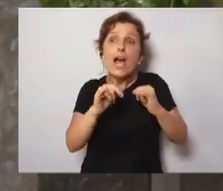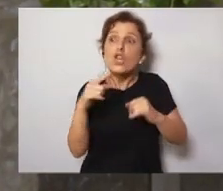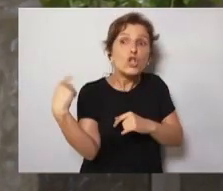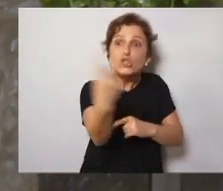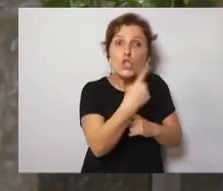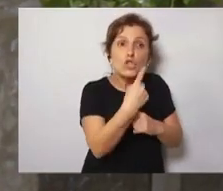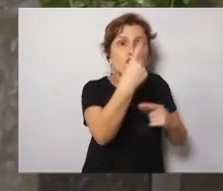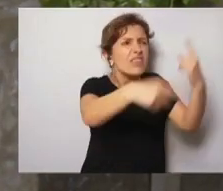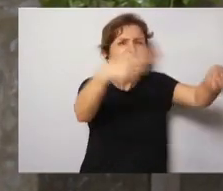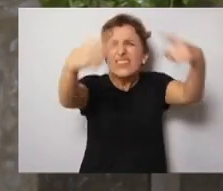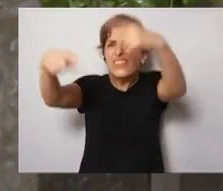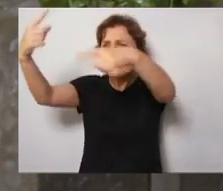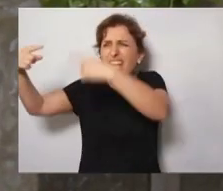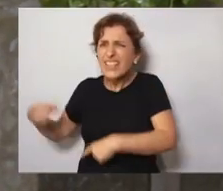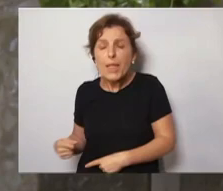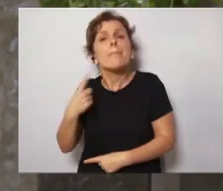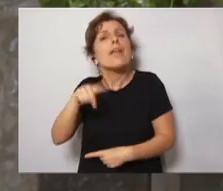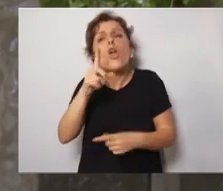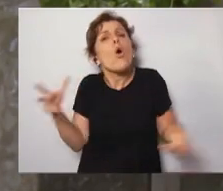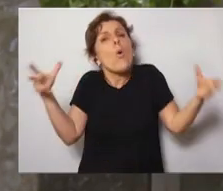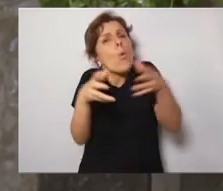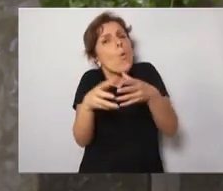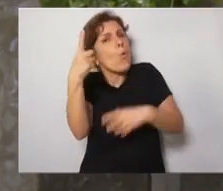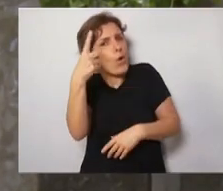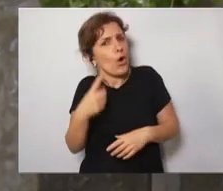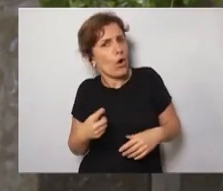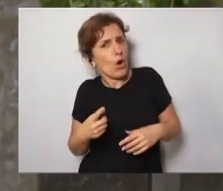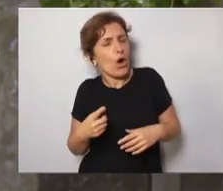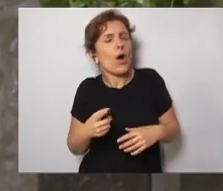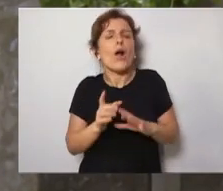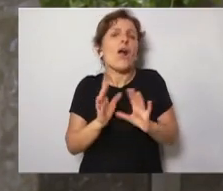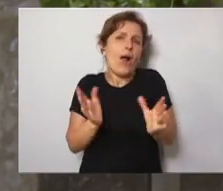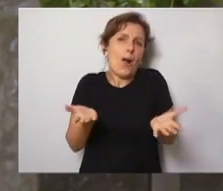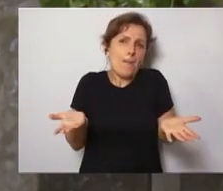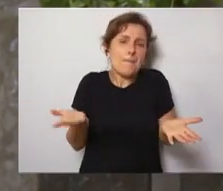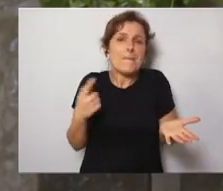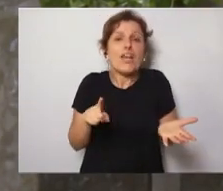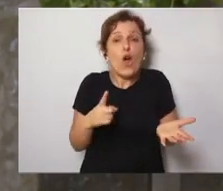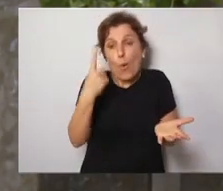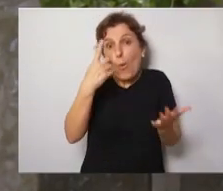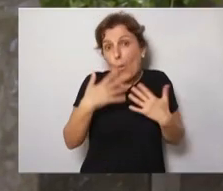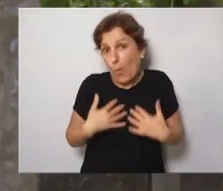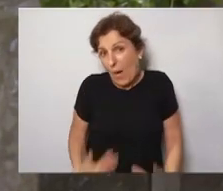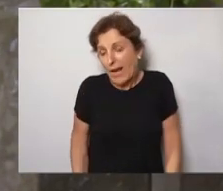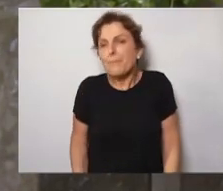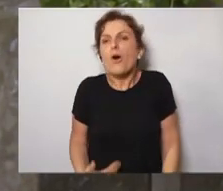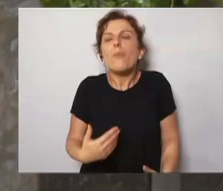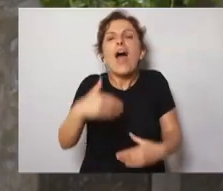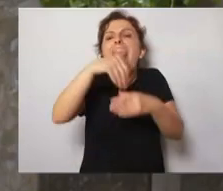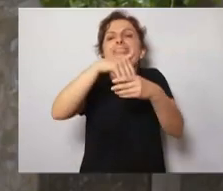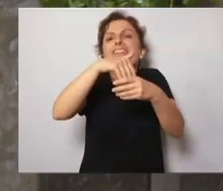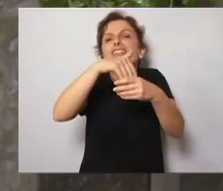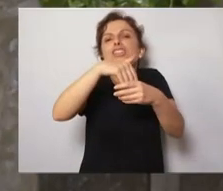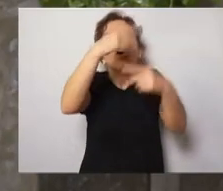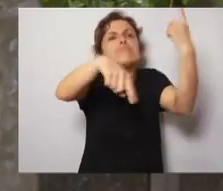gracias a dios no somos una sola un dedo gigante que camina sino que somos un cuerpo con distintos